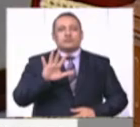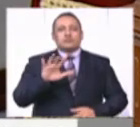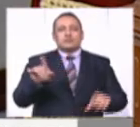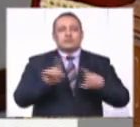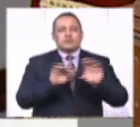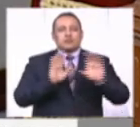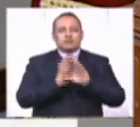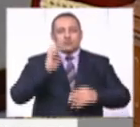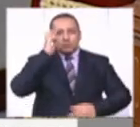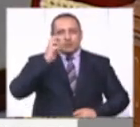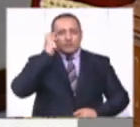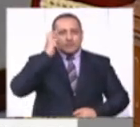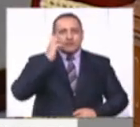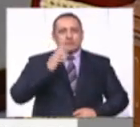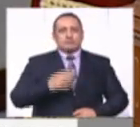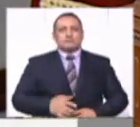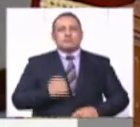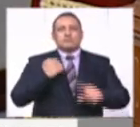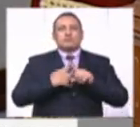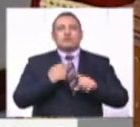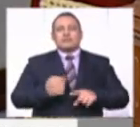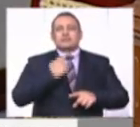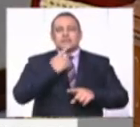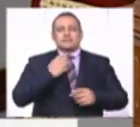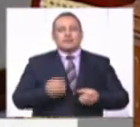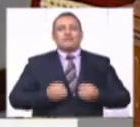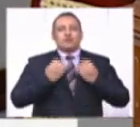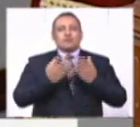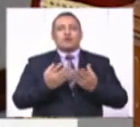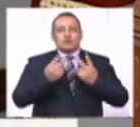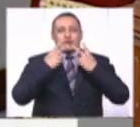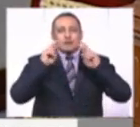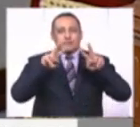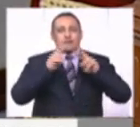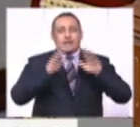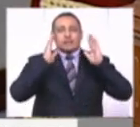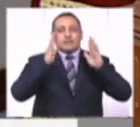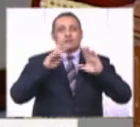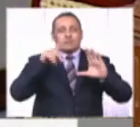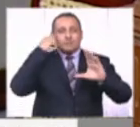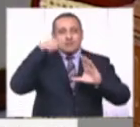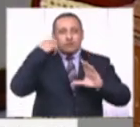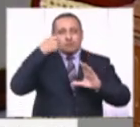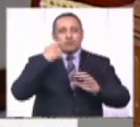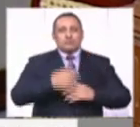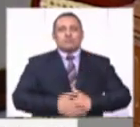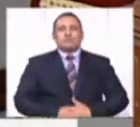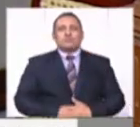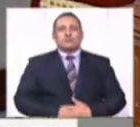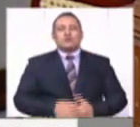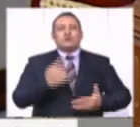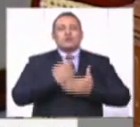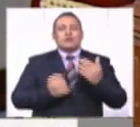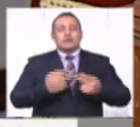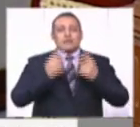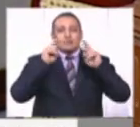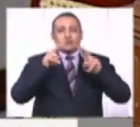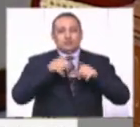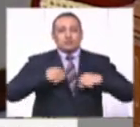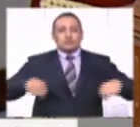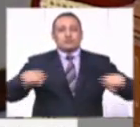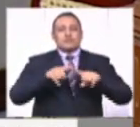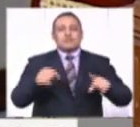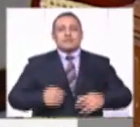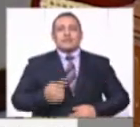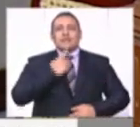de la Constitución por haber expresado lo que acaban de escuchar ustedes lo que acaban de escuchar ustedes